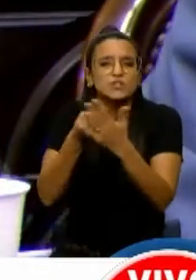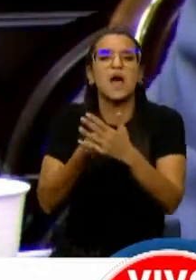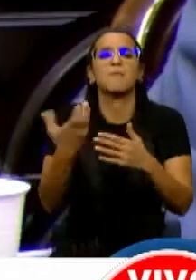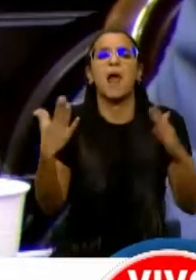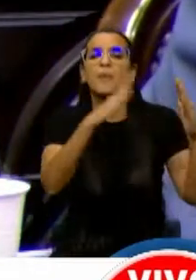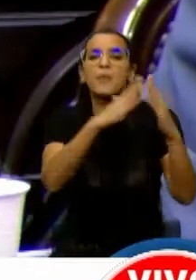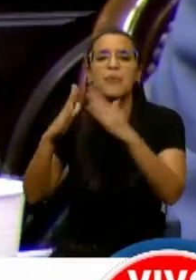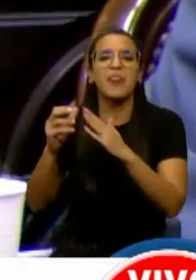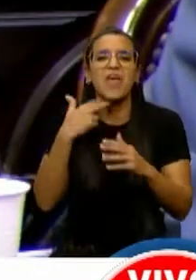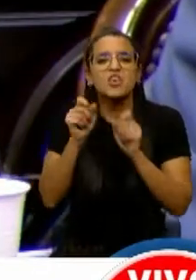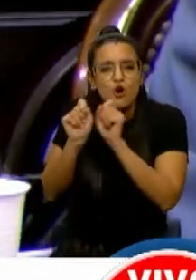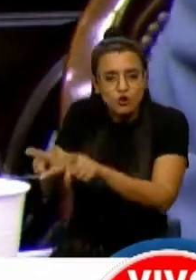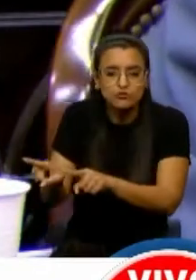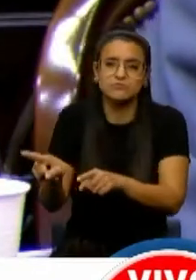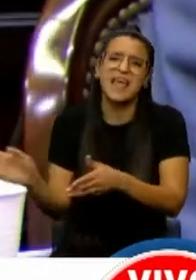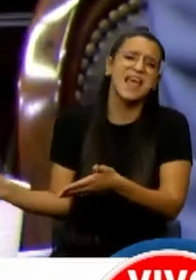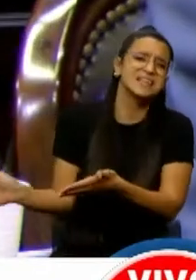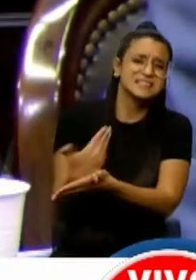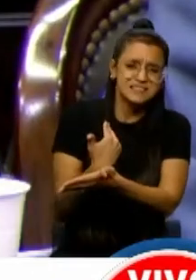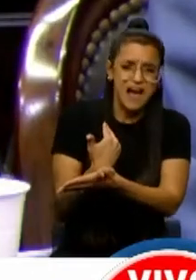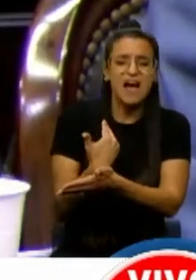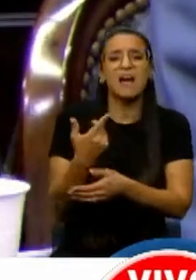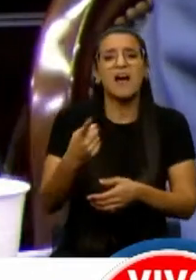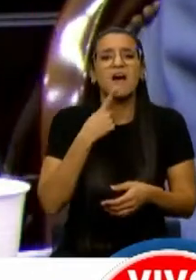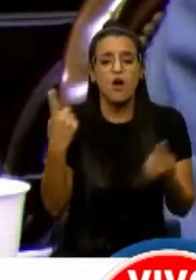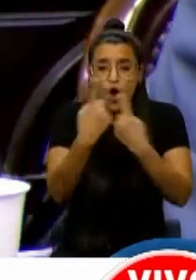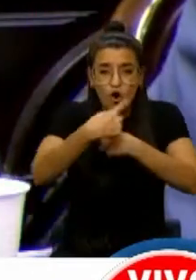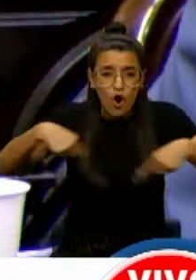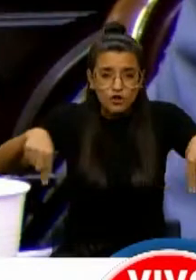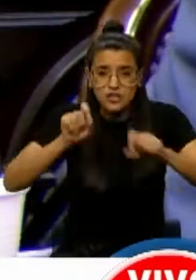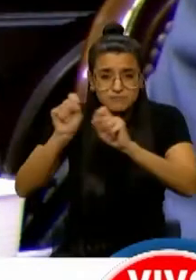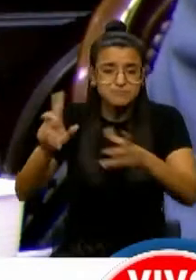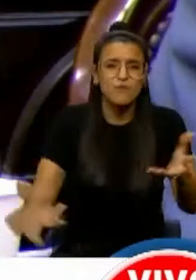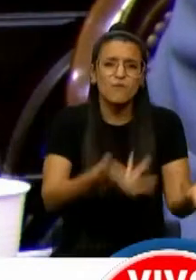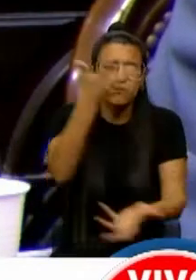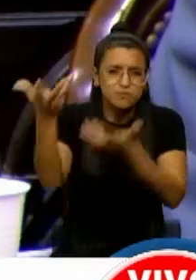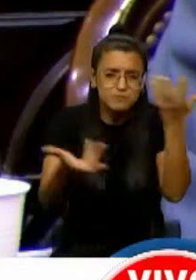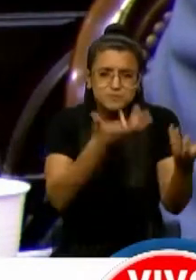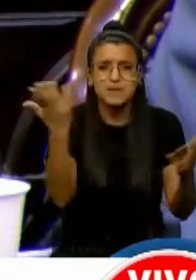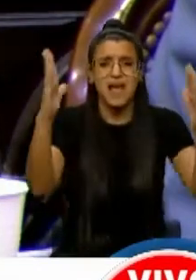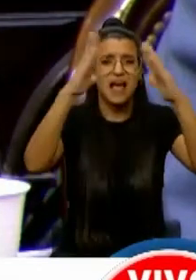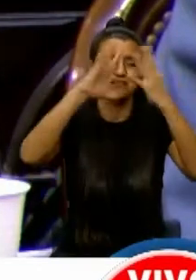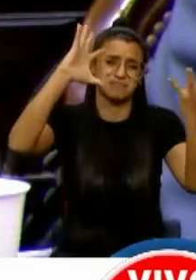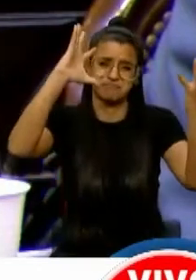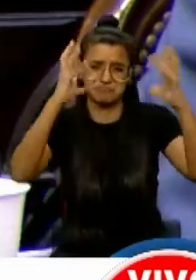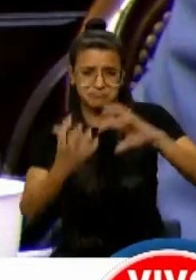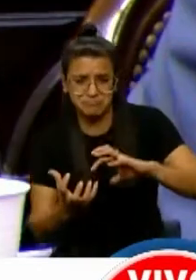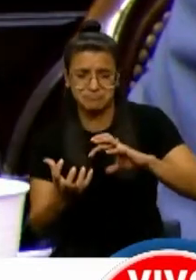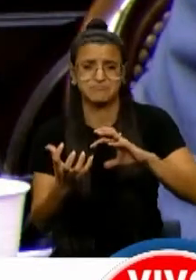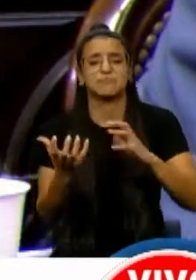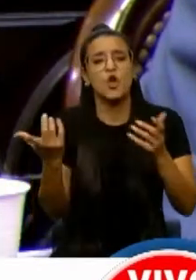sus hijos. Y fueron echadas, sus pertenencias fueron incendiadas, sus casillas